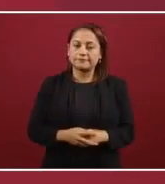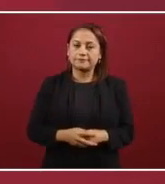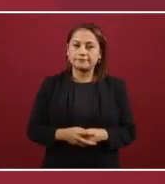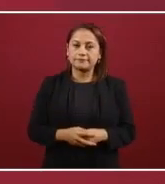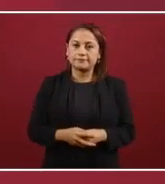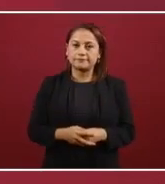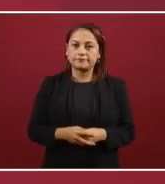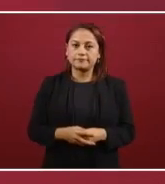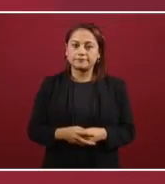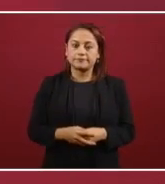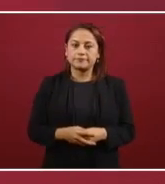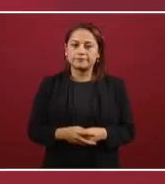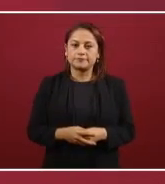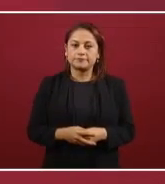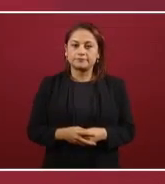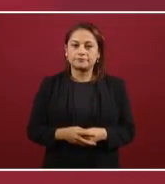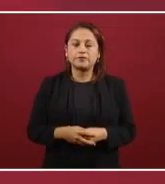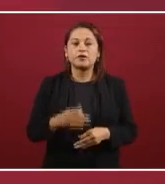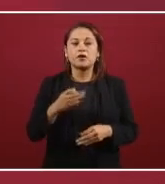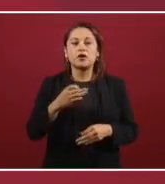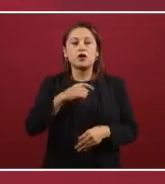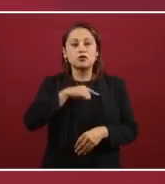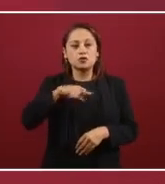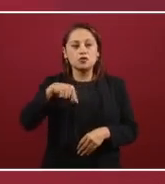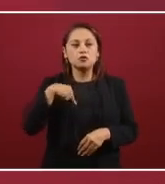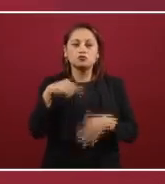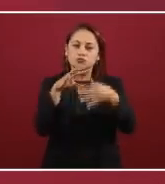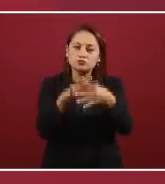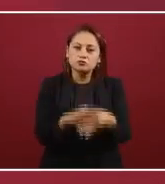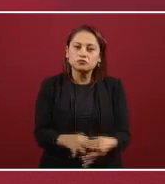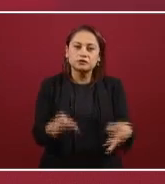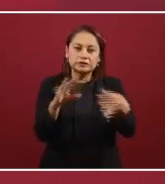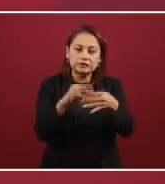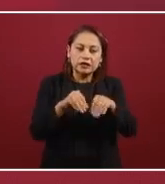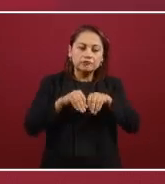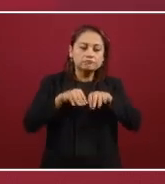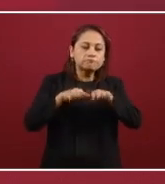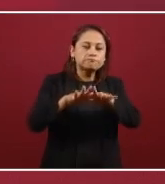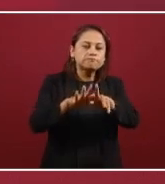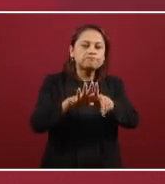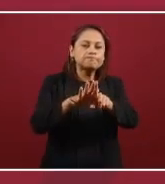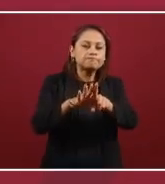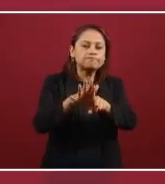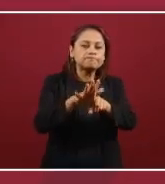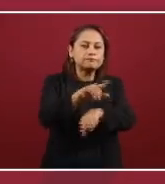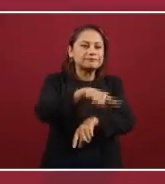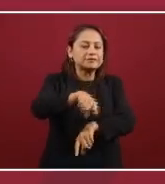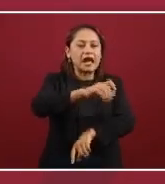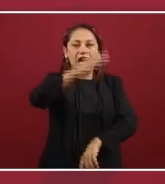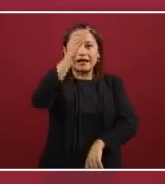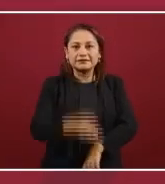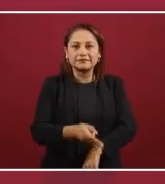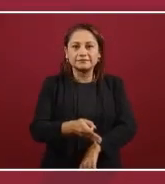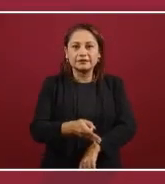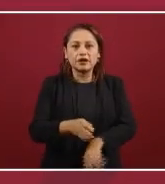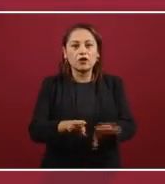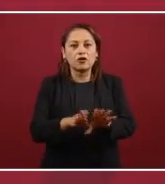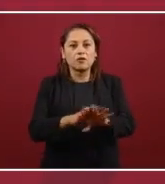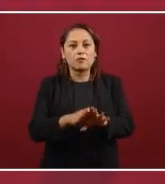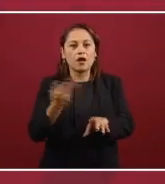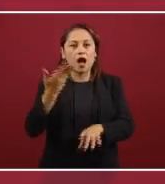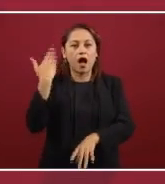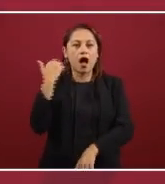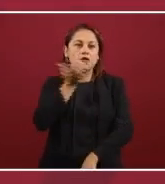podamos convencer, persuadir, más que lo prohibitivo, como aquí se ha